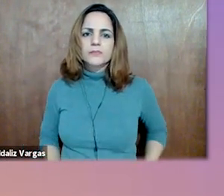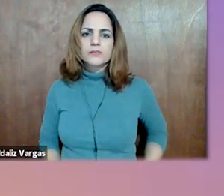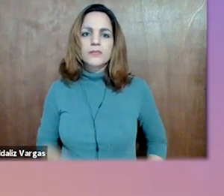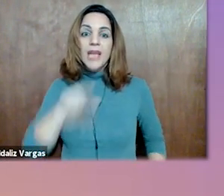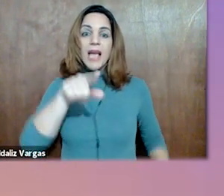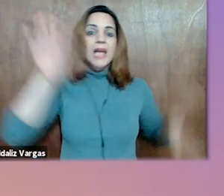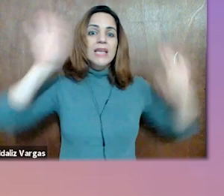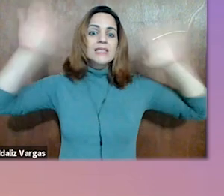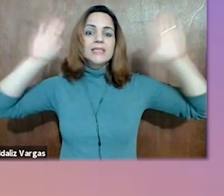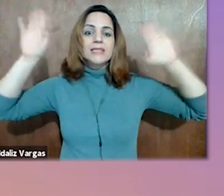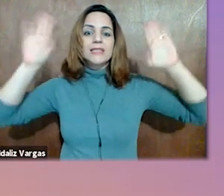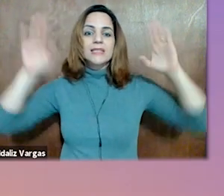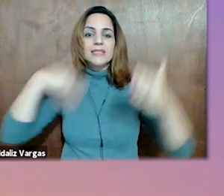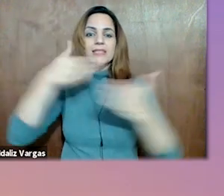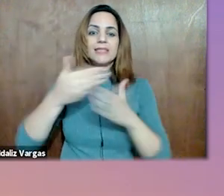back on.